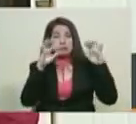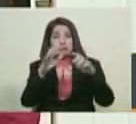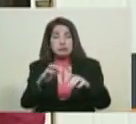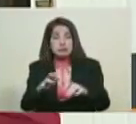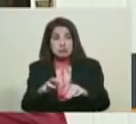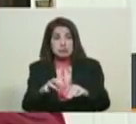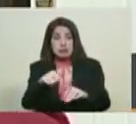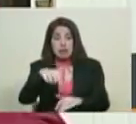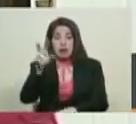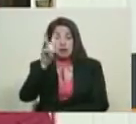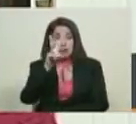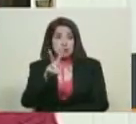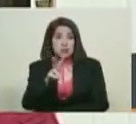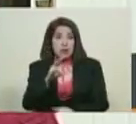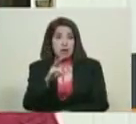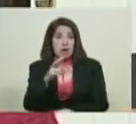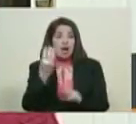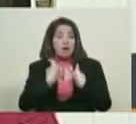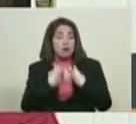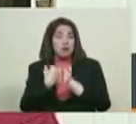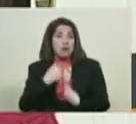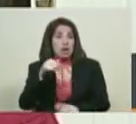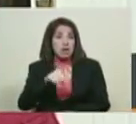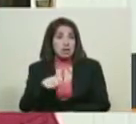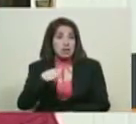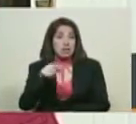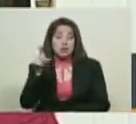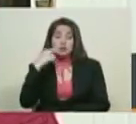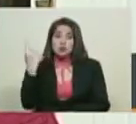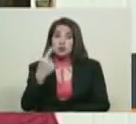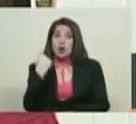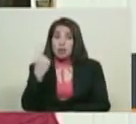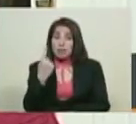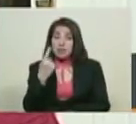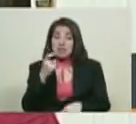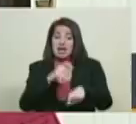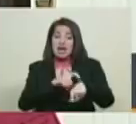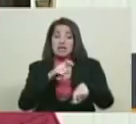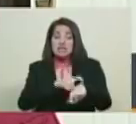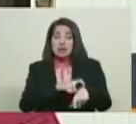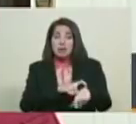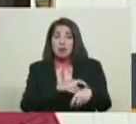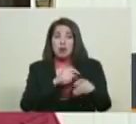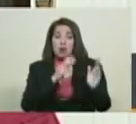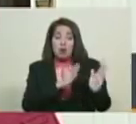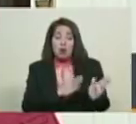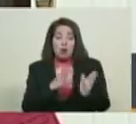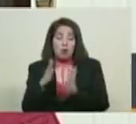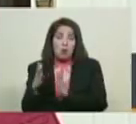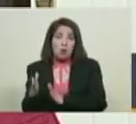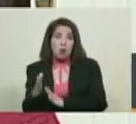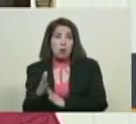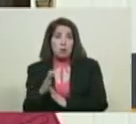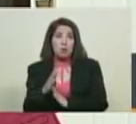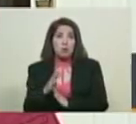acabo de confirmar. Solamente en el periodo Uribe Santos han ingresado a